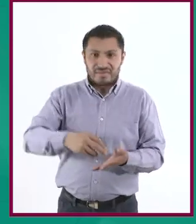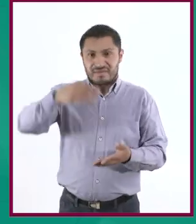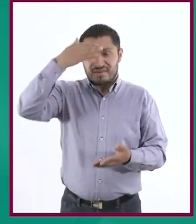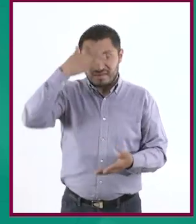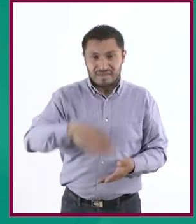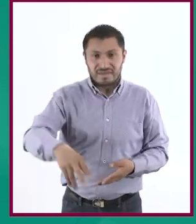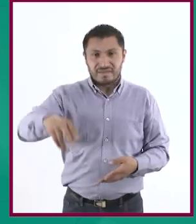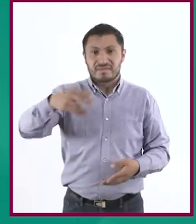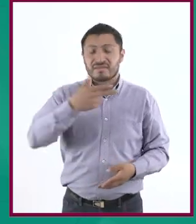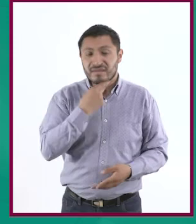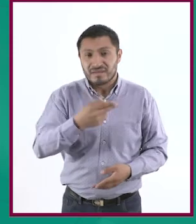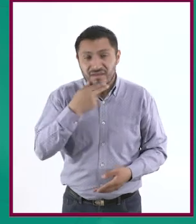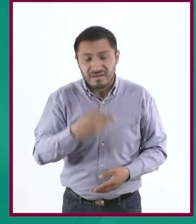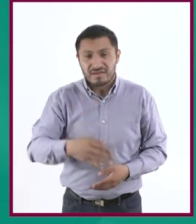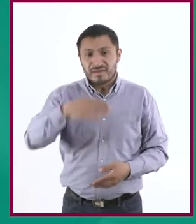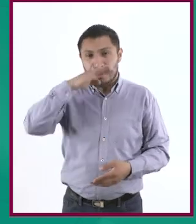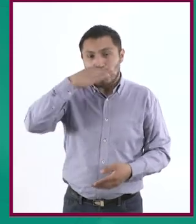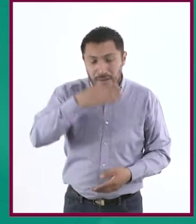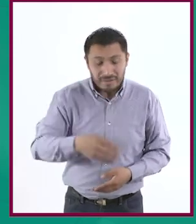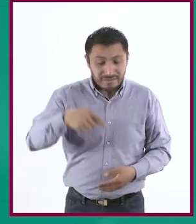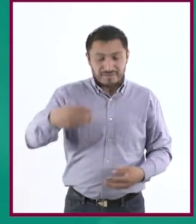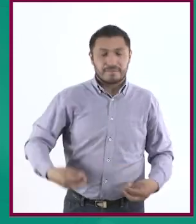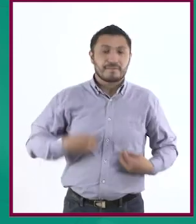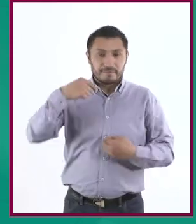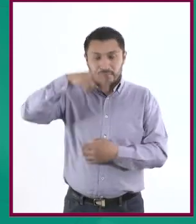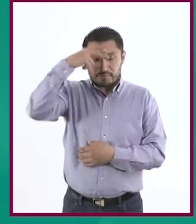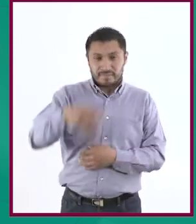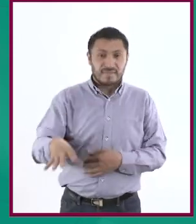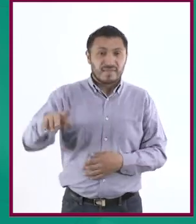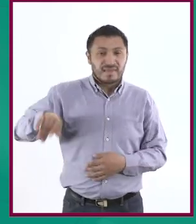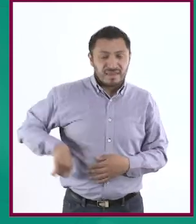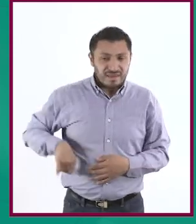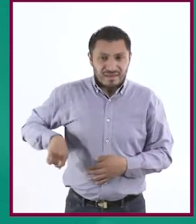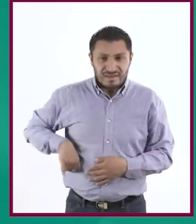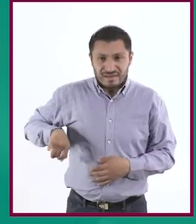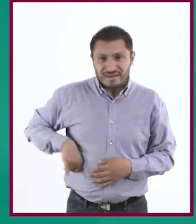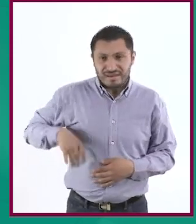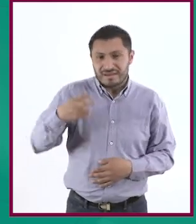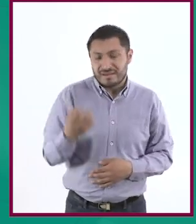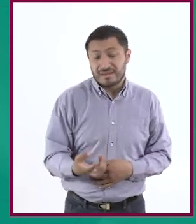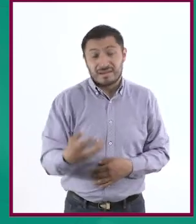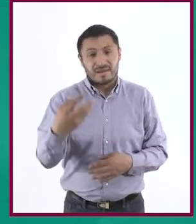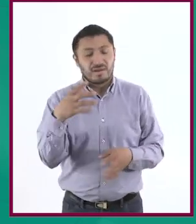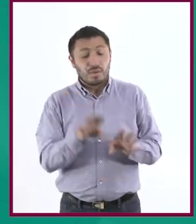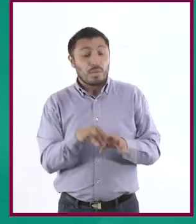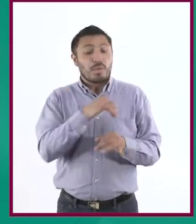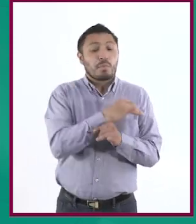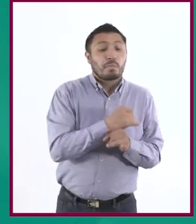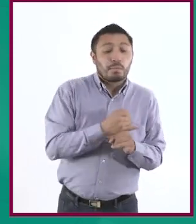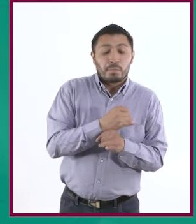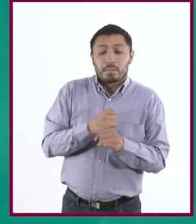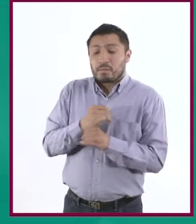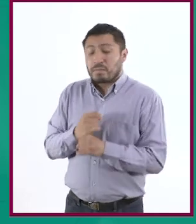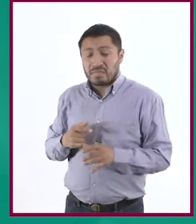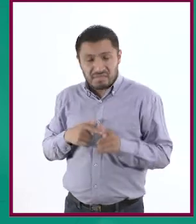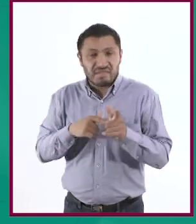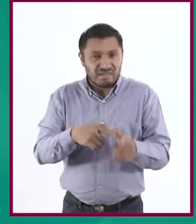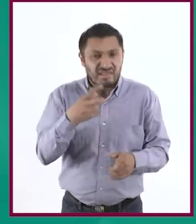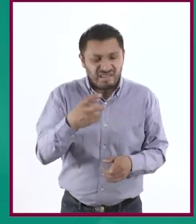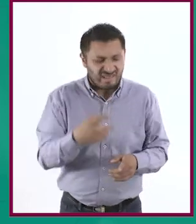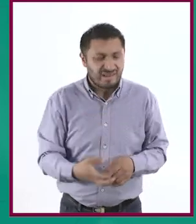de México vivos que por propio interés y no con las uñas habían seguido investigando.